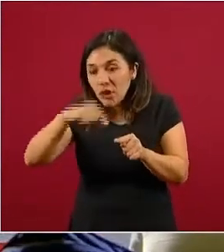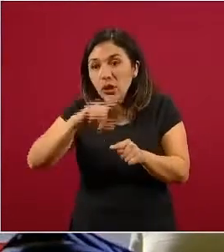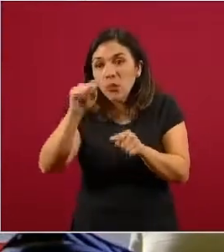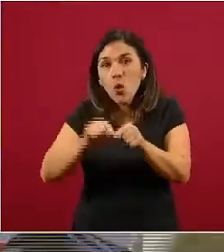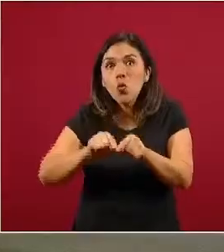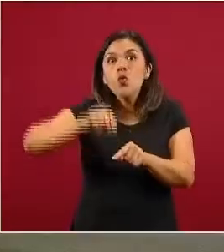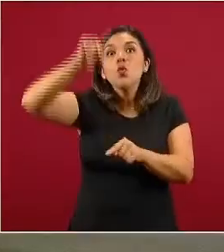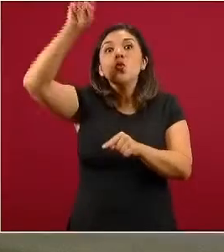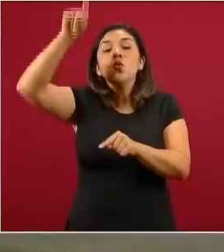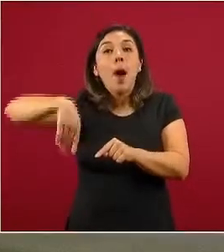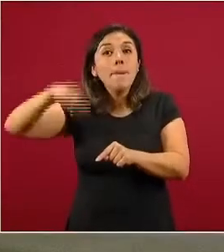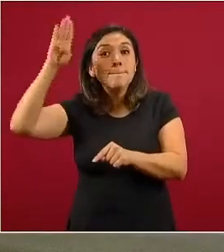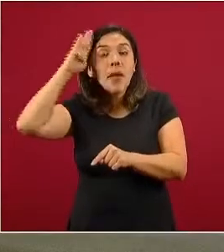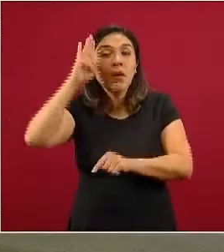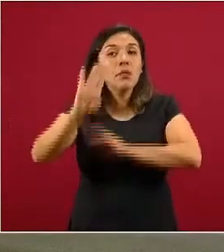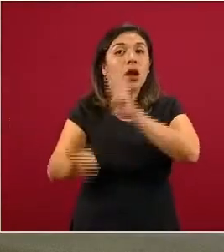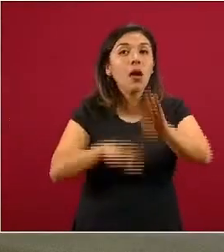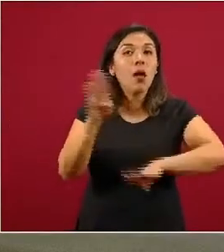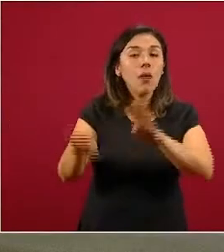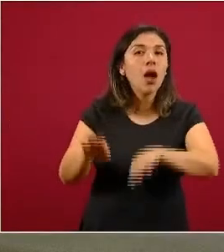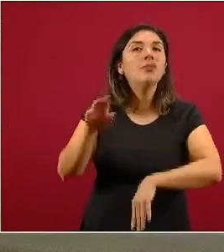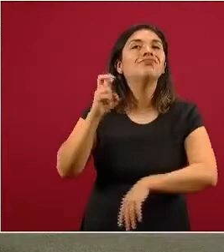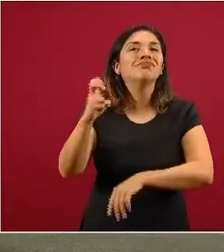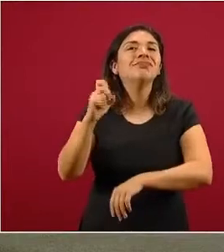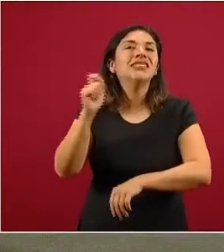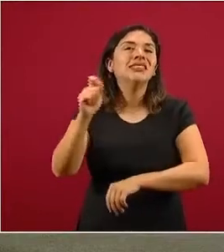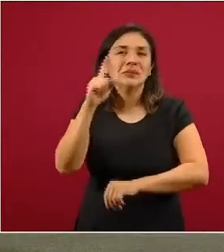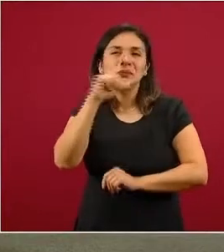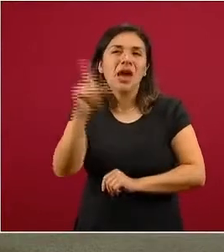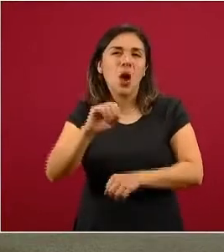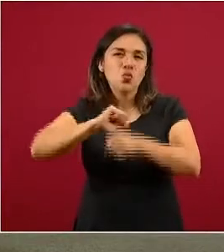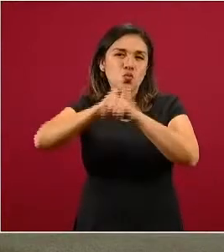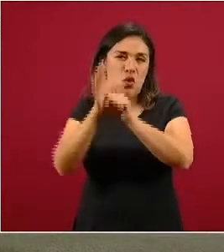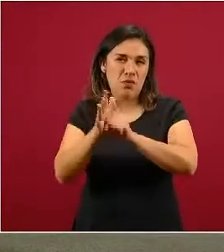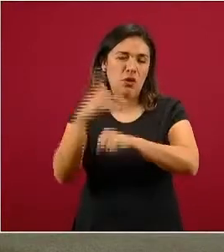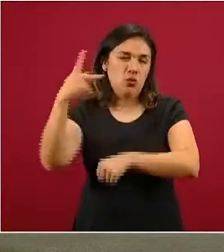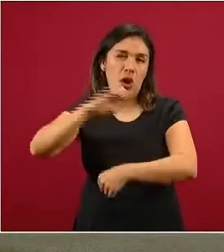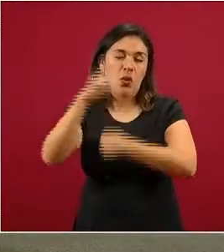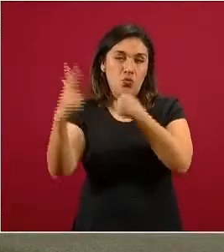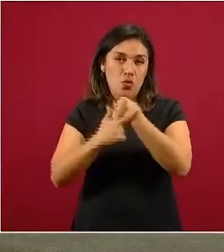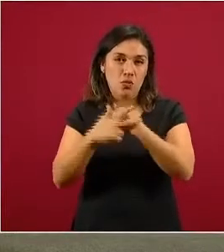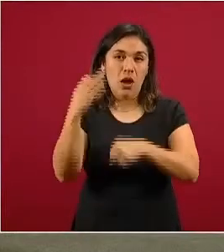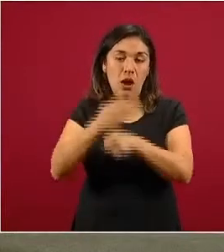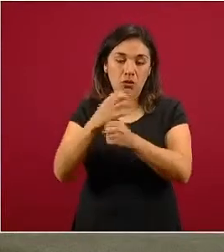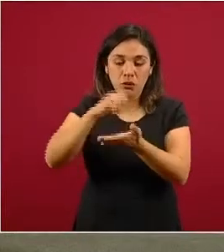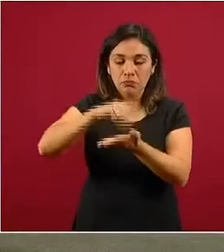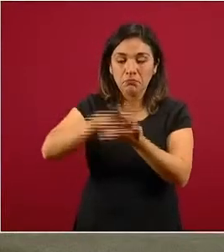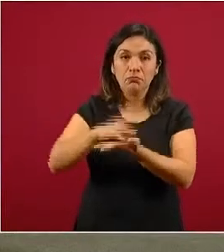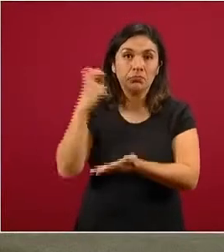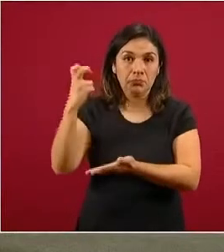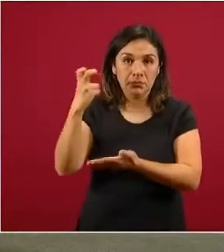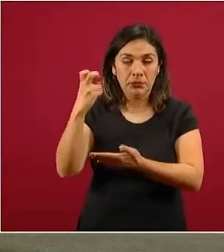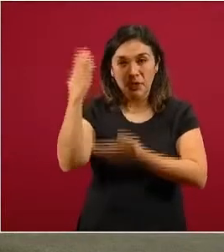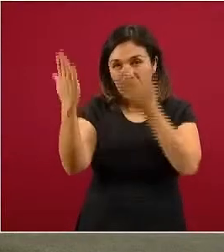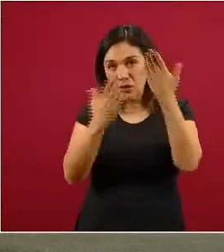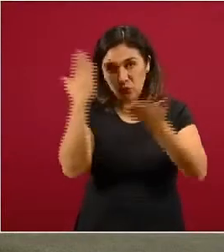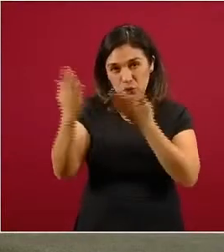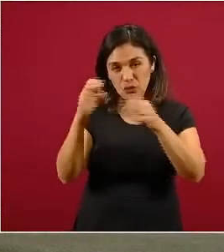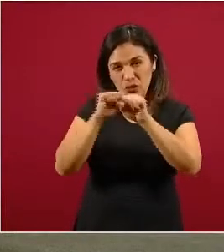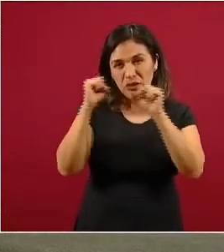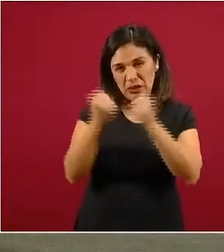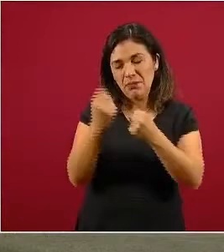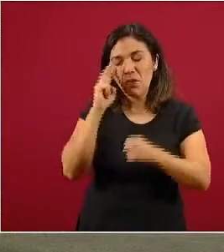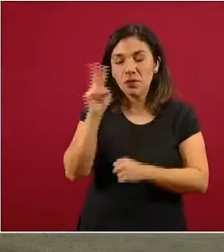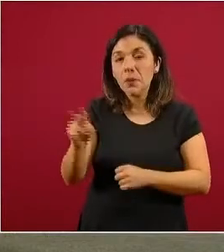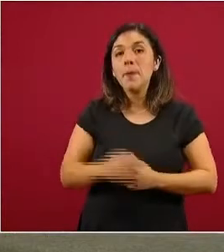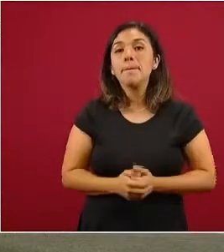directa, país con país, región con región. Uno de los esfuerzos más importantes o más consolidados es un esfuerzo